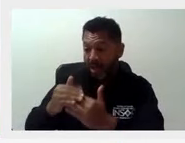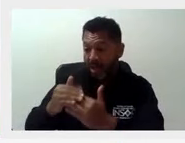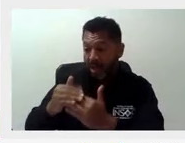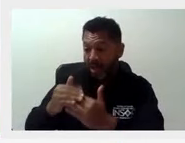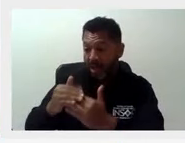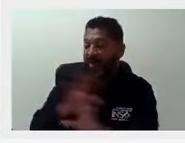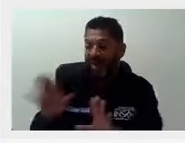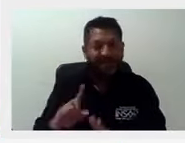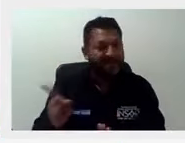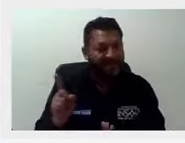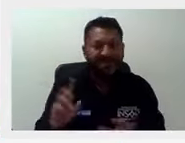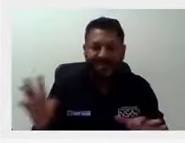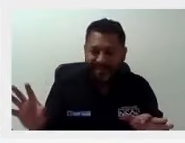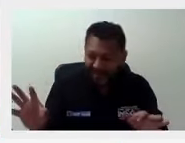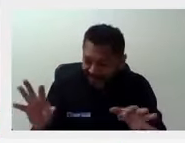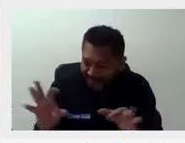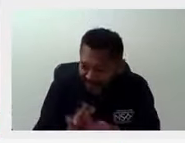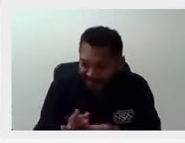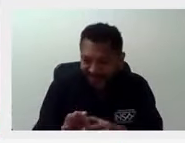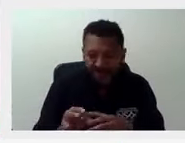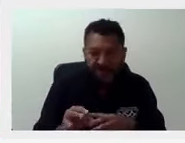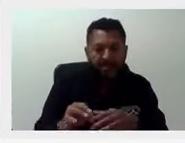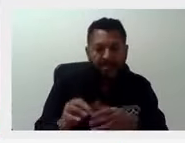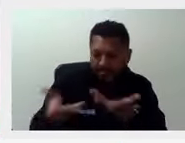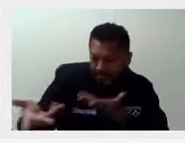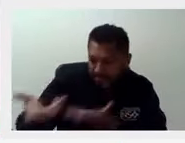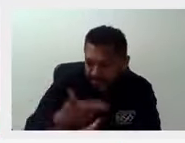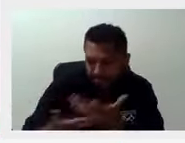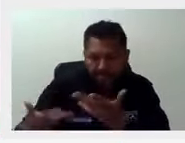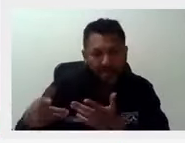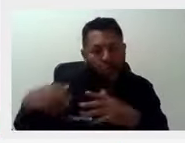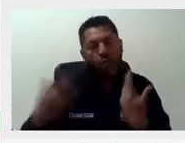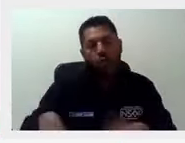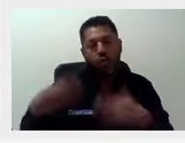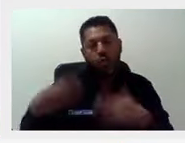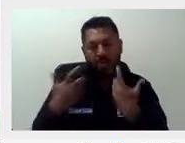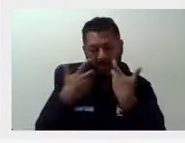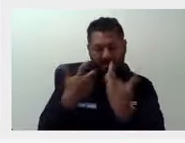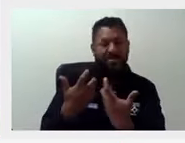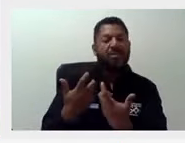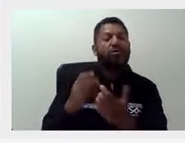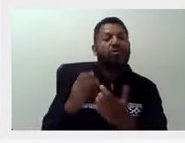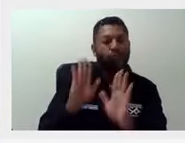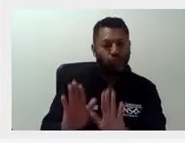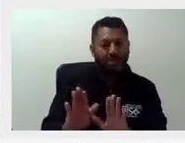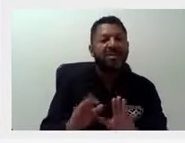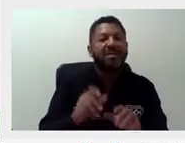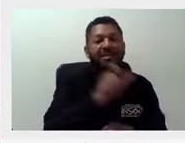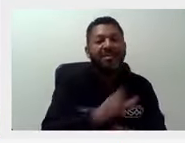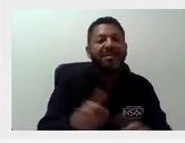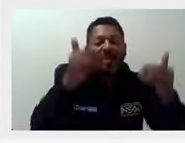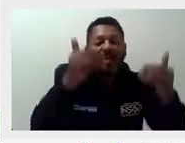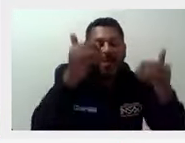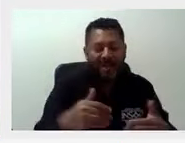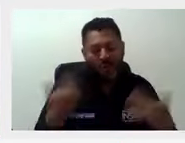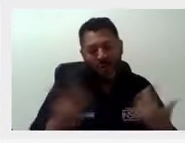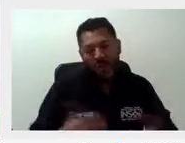vínculo, es socialización, y eso tiene un poder muy grande en la vida de las personas con